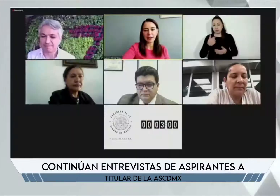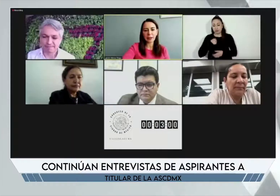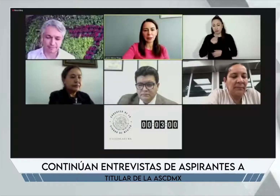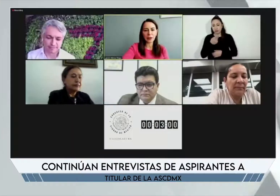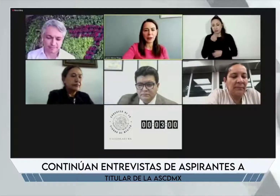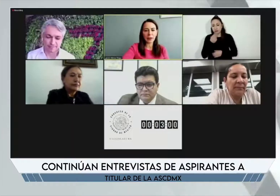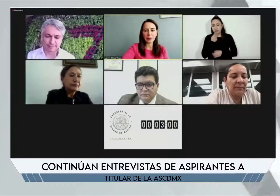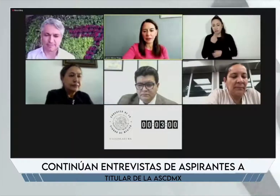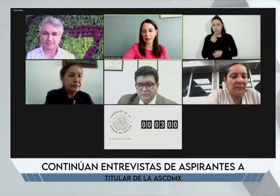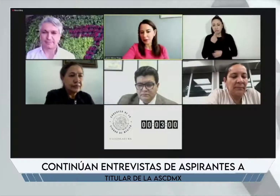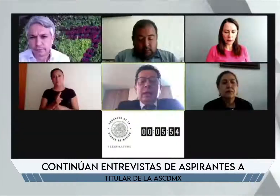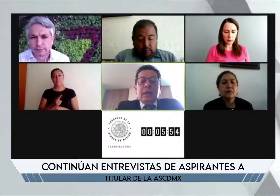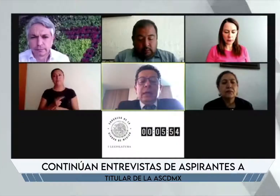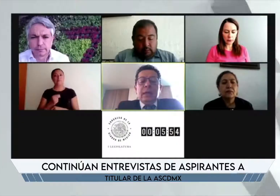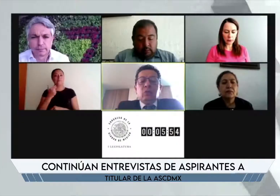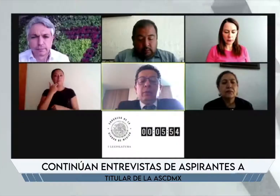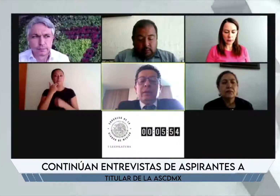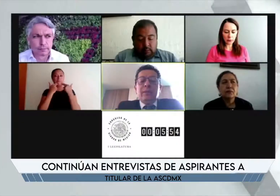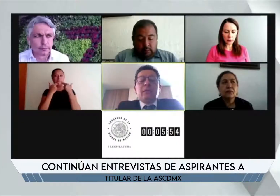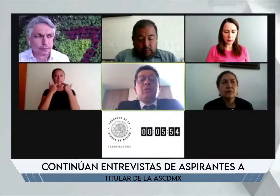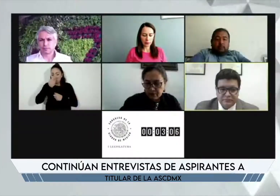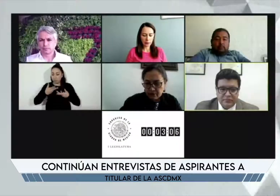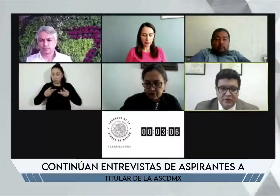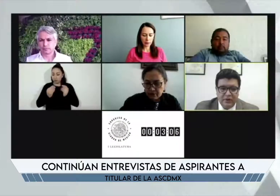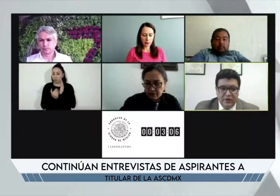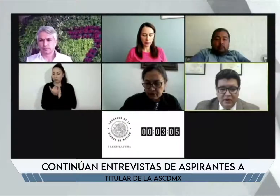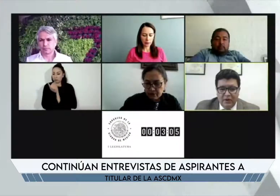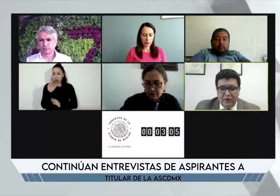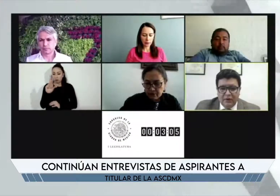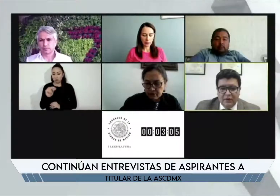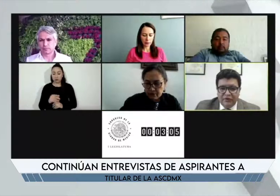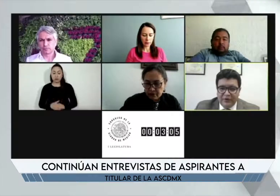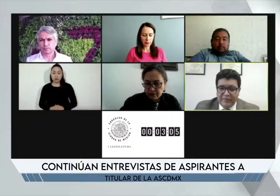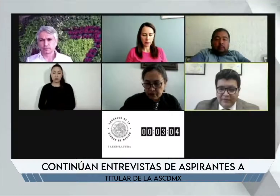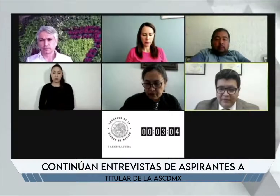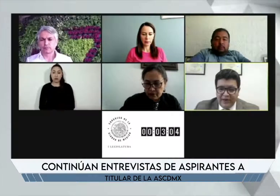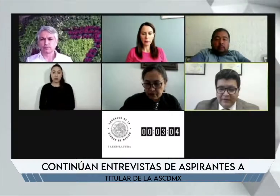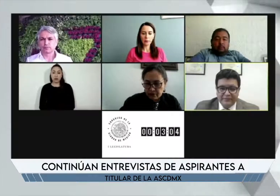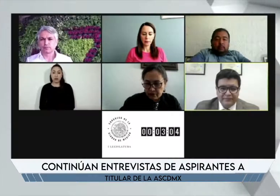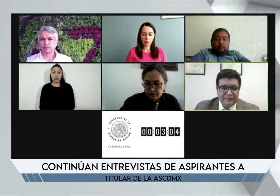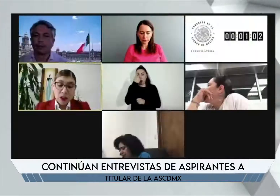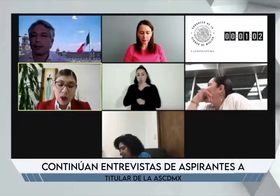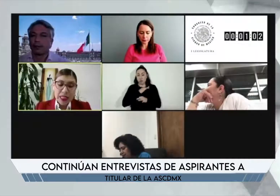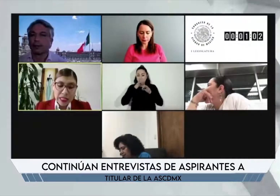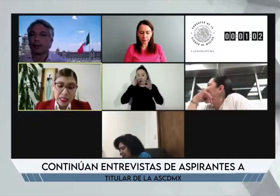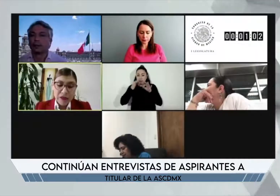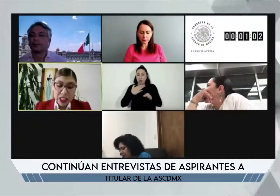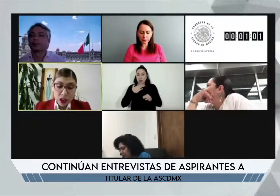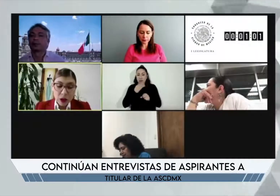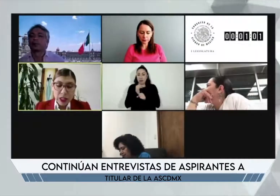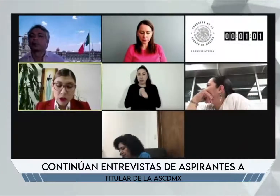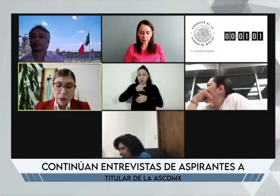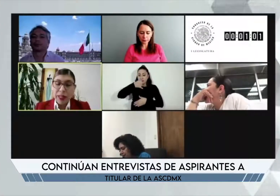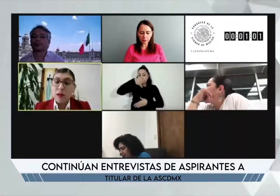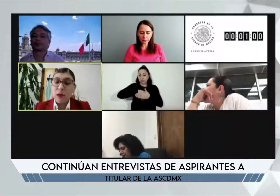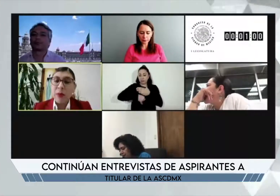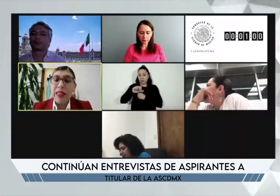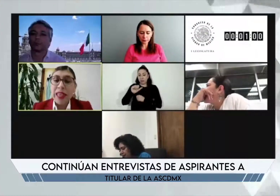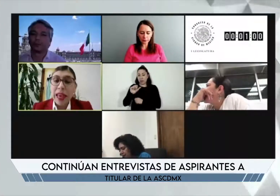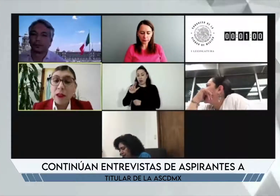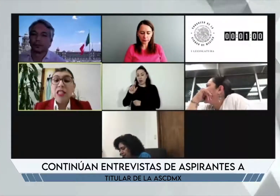Parrilla, Alonso Arrioja García y Leopoldo Ojeda Córdoba expusieron sus respectivos ensayos, formación académica, trayectoria